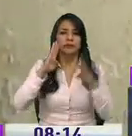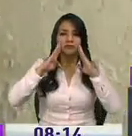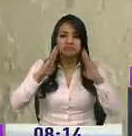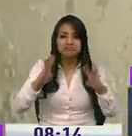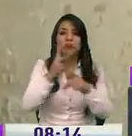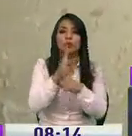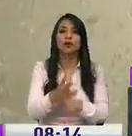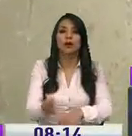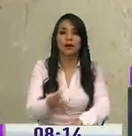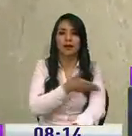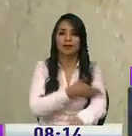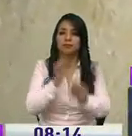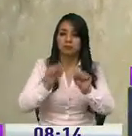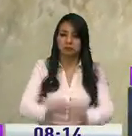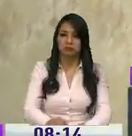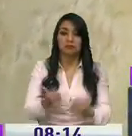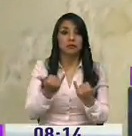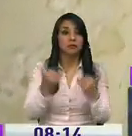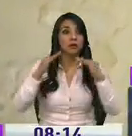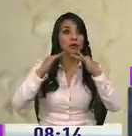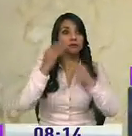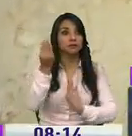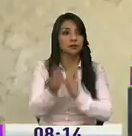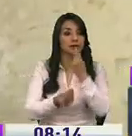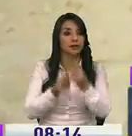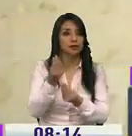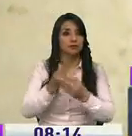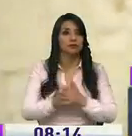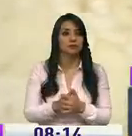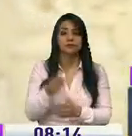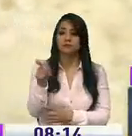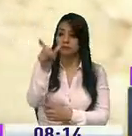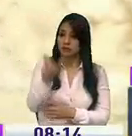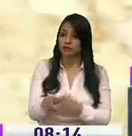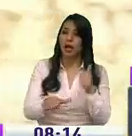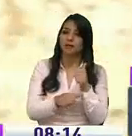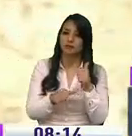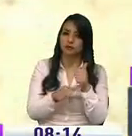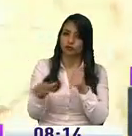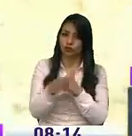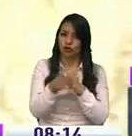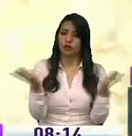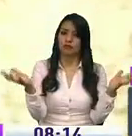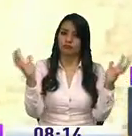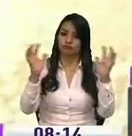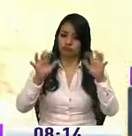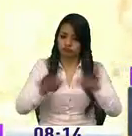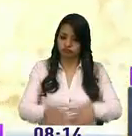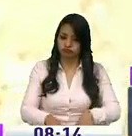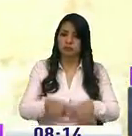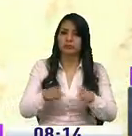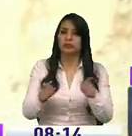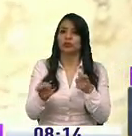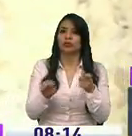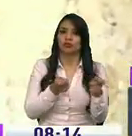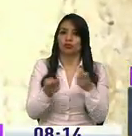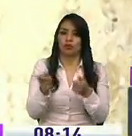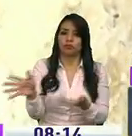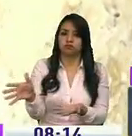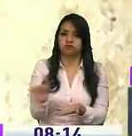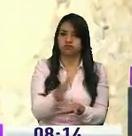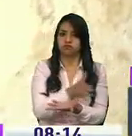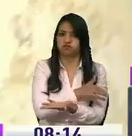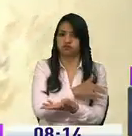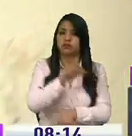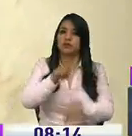y lo que vamos a hacer en esta casa es justamente asesorar al vecino para que realiza un derrocamiento y para que de esta manera no puede existir